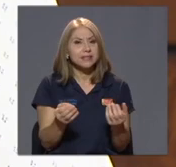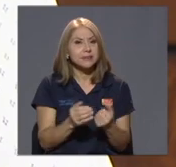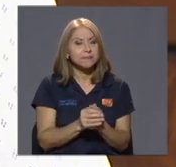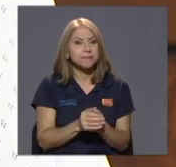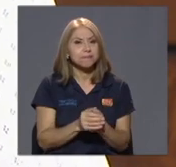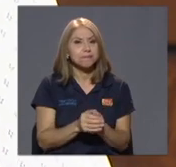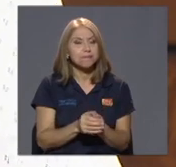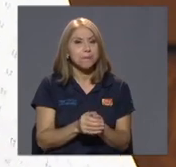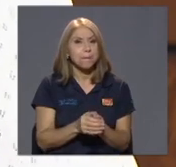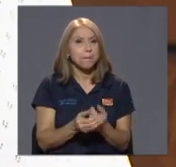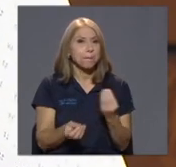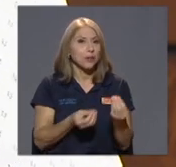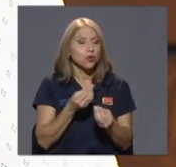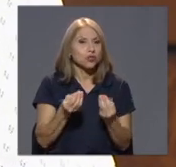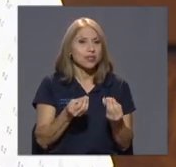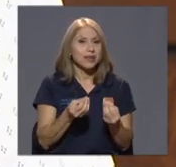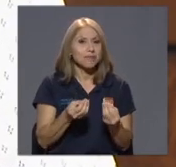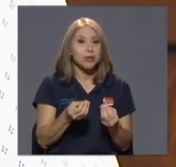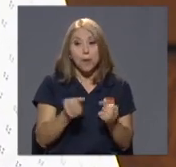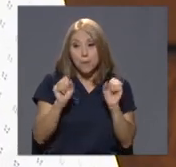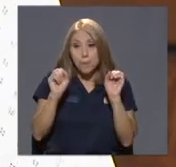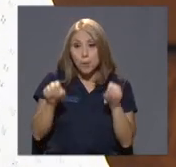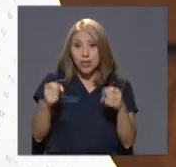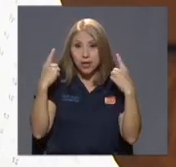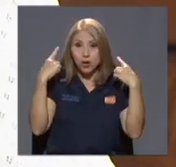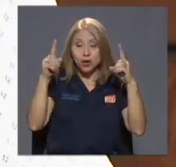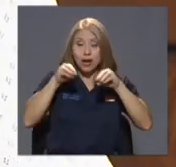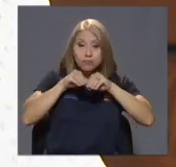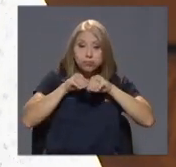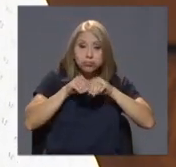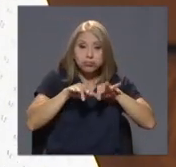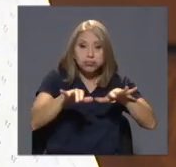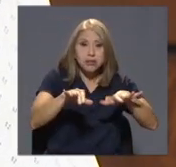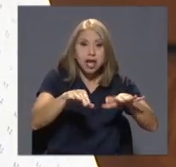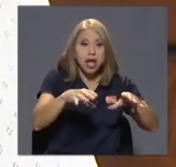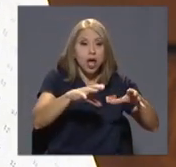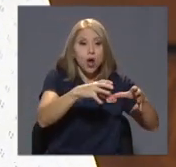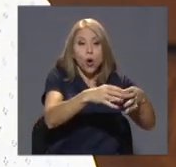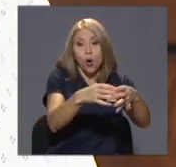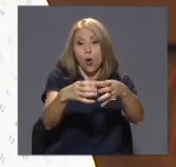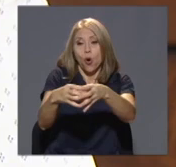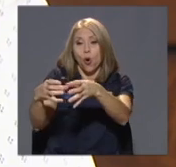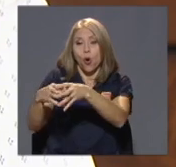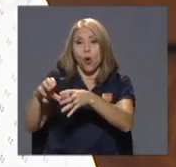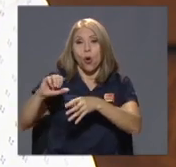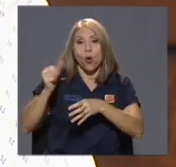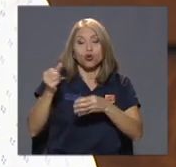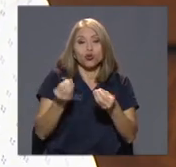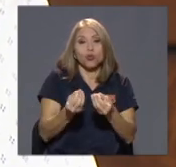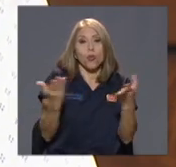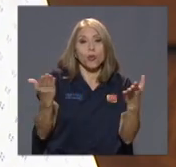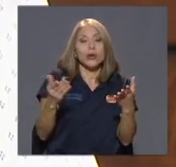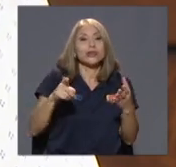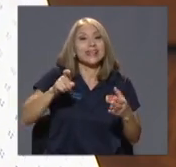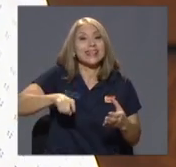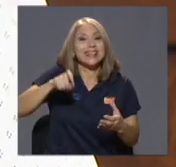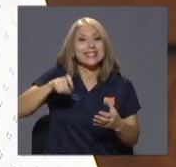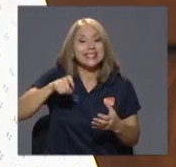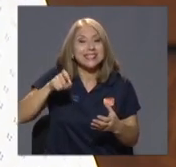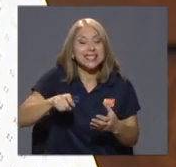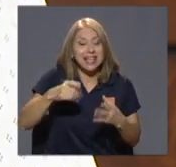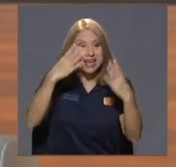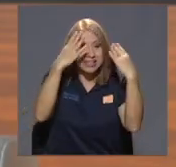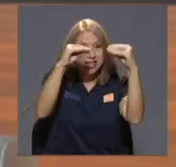Y sobre todo llegar a esos otros diferentes públicos que necesariamente quieren estar informados de lo que sucede. Bueno,